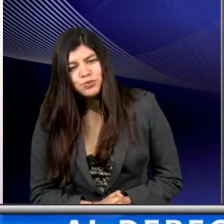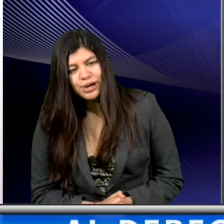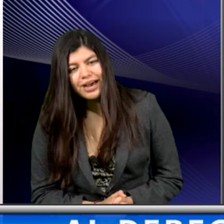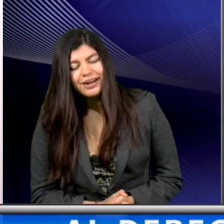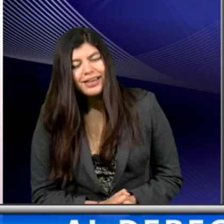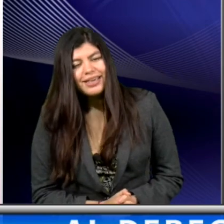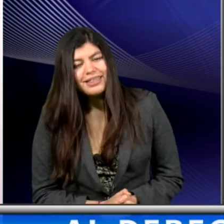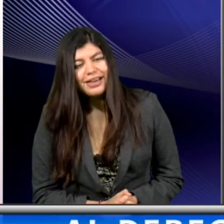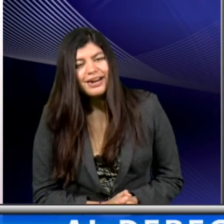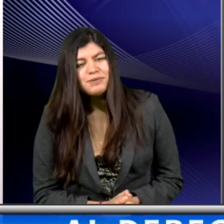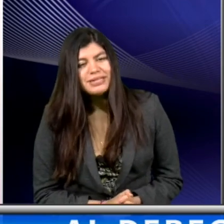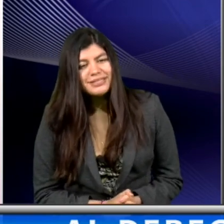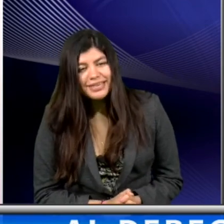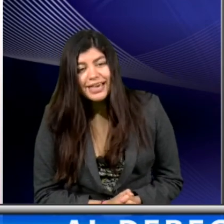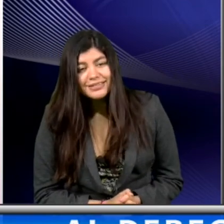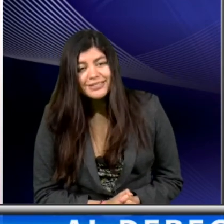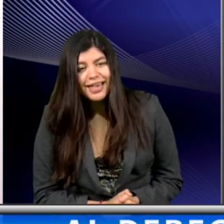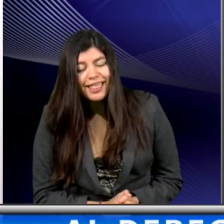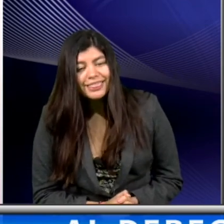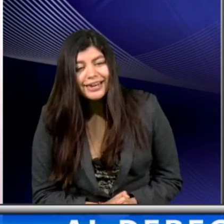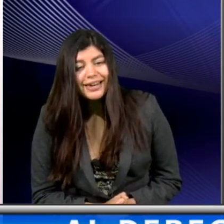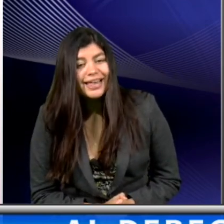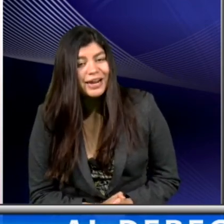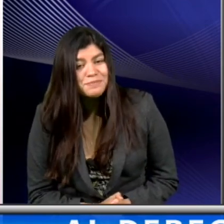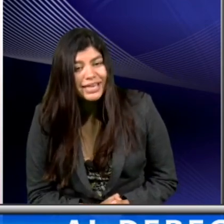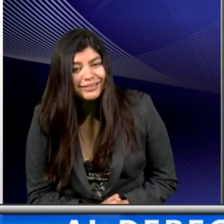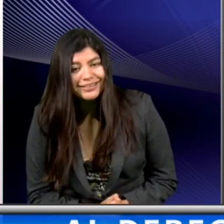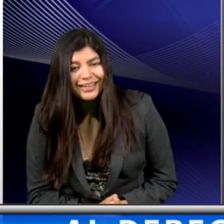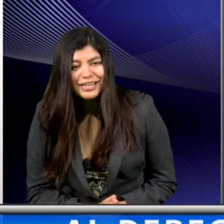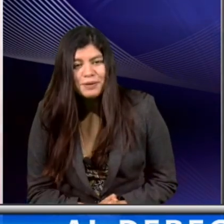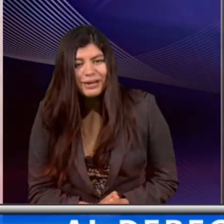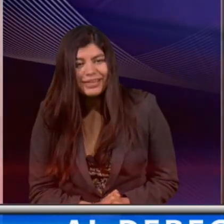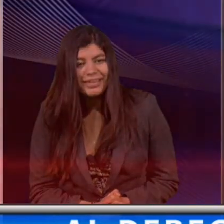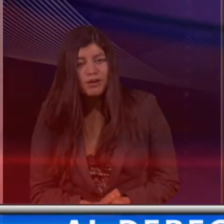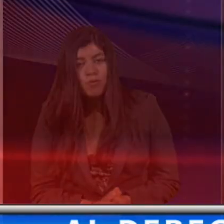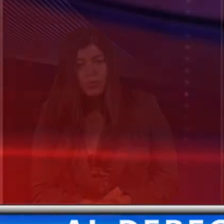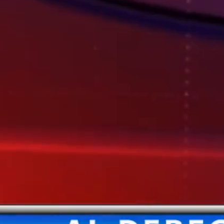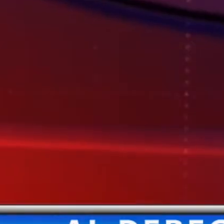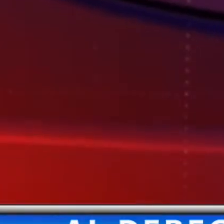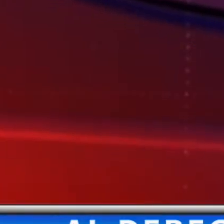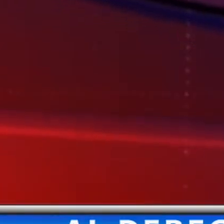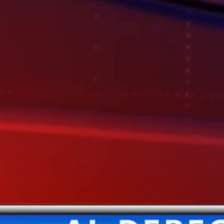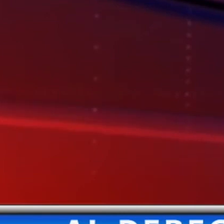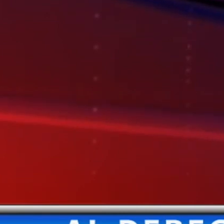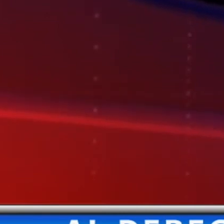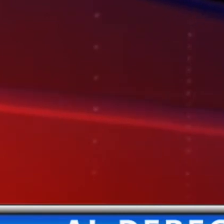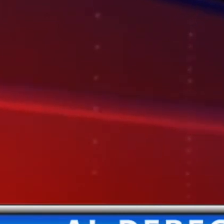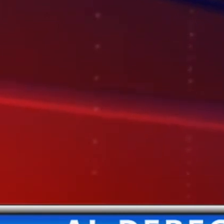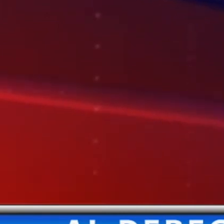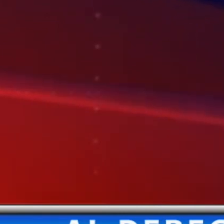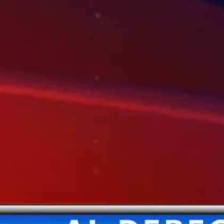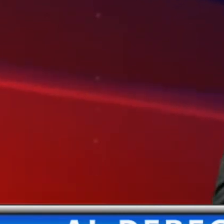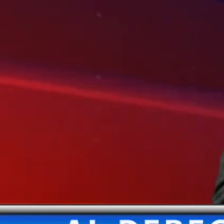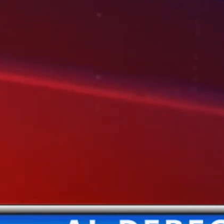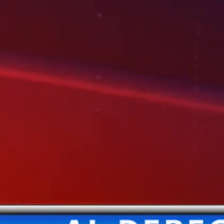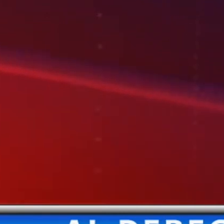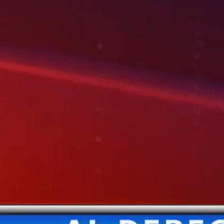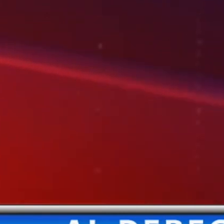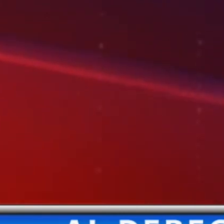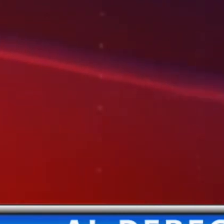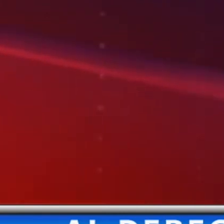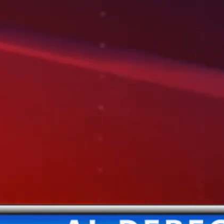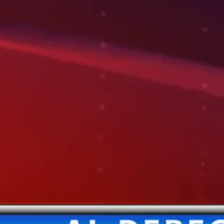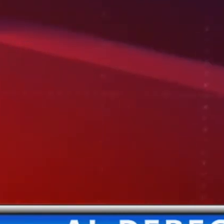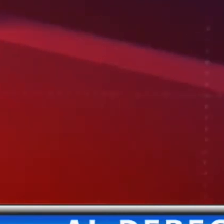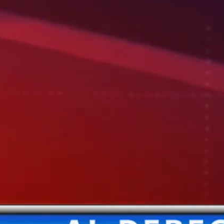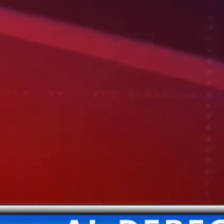a su hogar y dejarle una enseñanza, darle la herramienta para que juntos sepamos avanzar en los